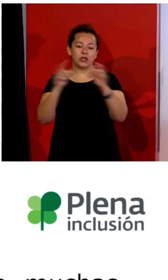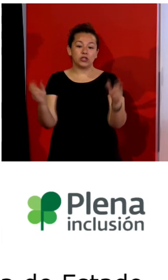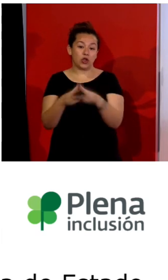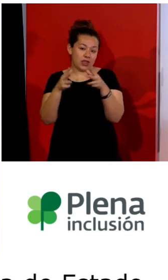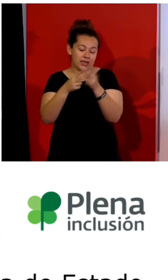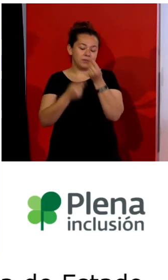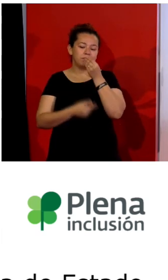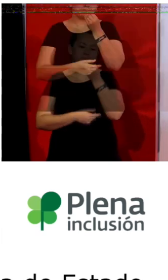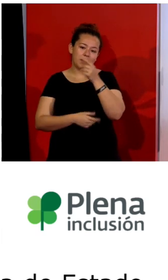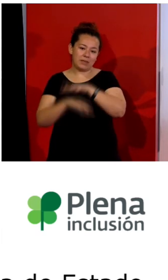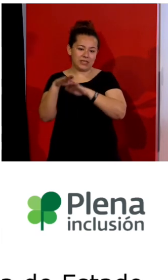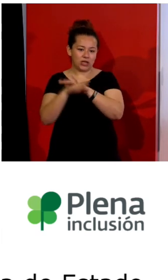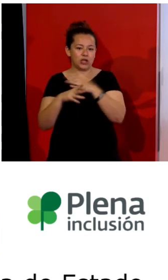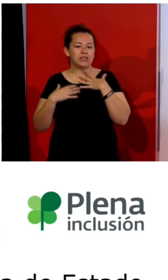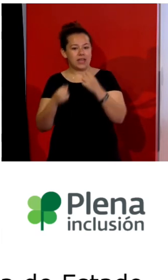y Bienestar Social.